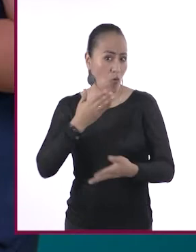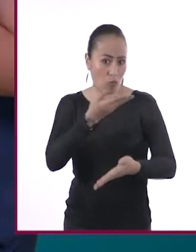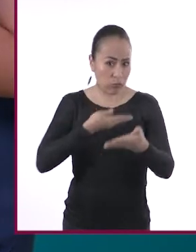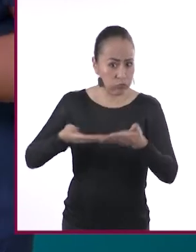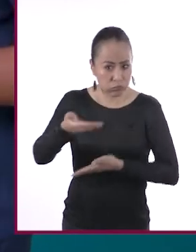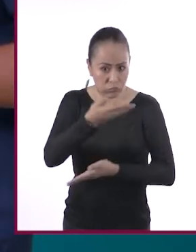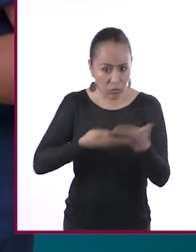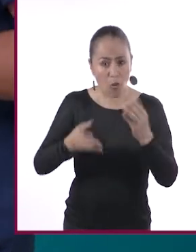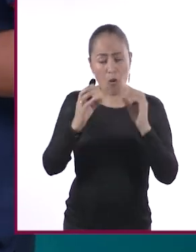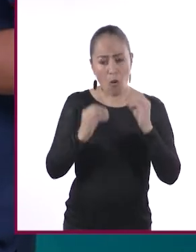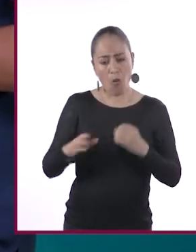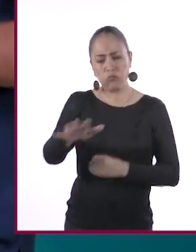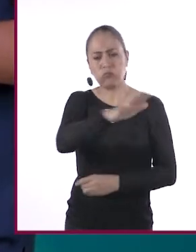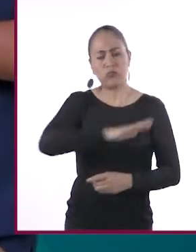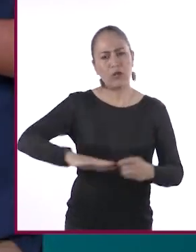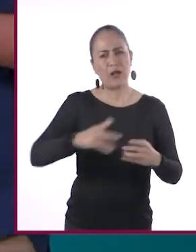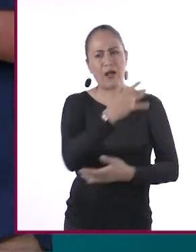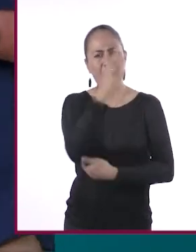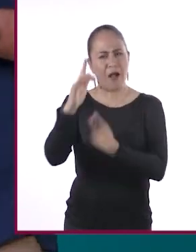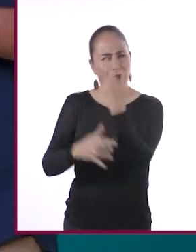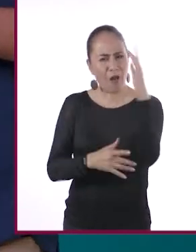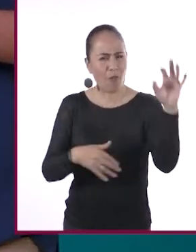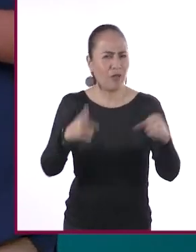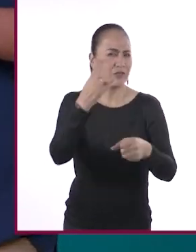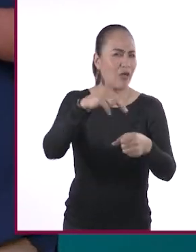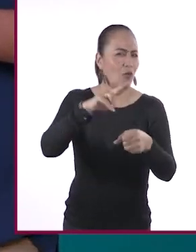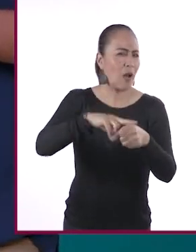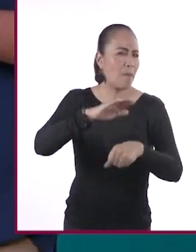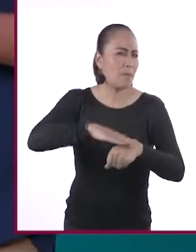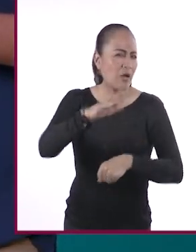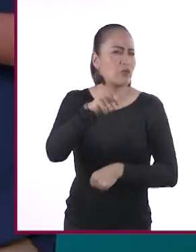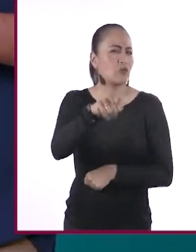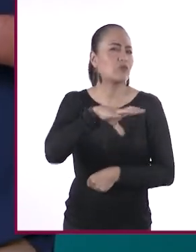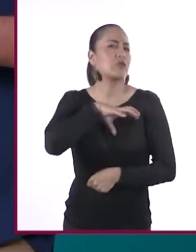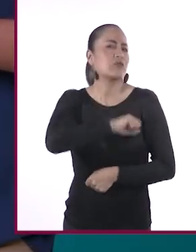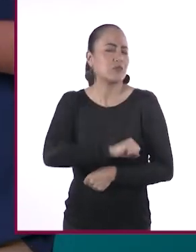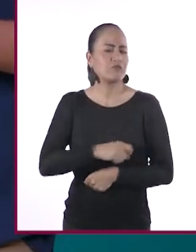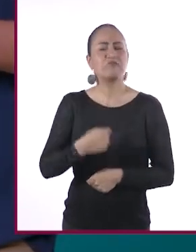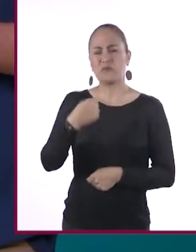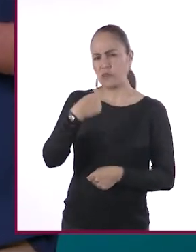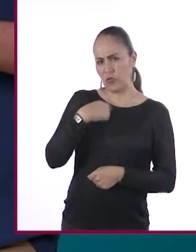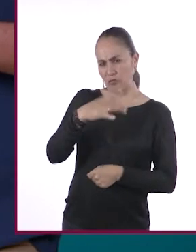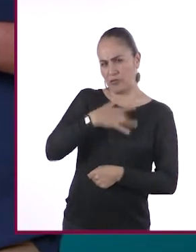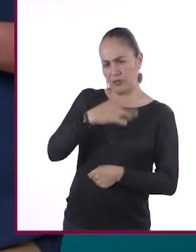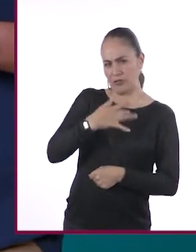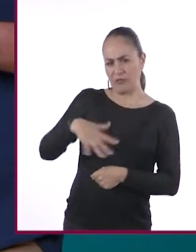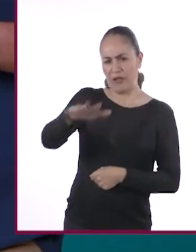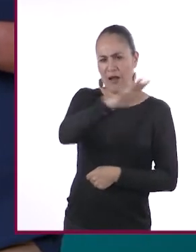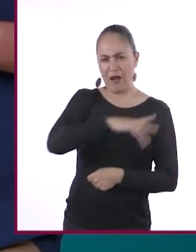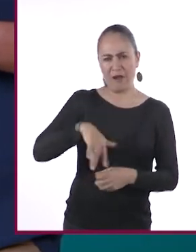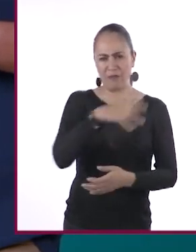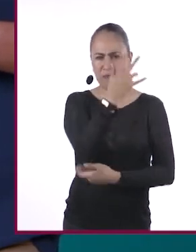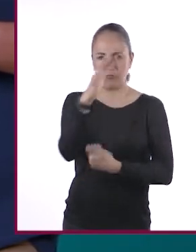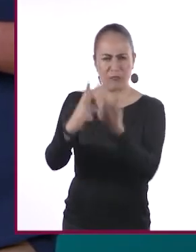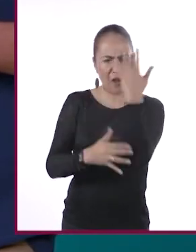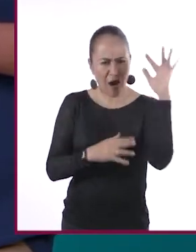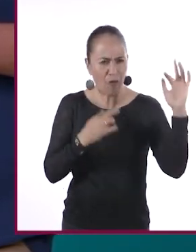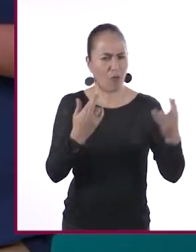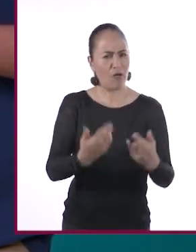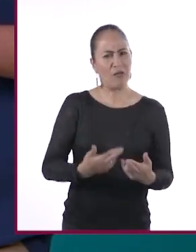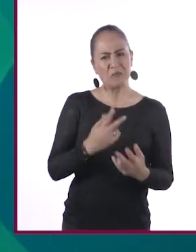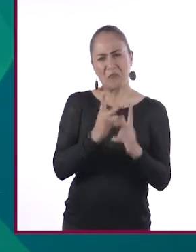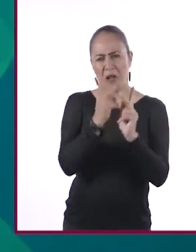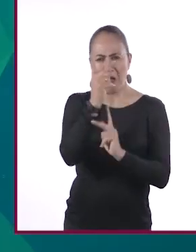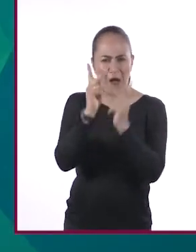un mundo más natural? Yo creo que preferiría un mundo abundante en naturaleza con muchas plantas y